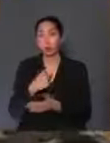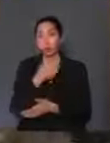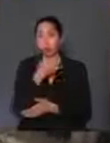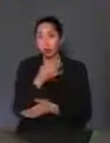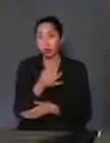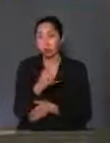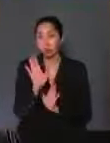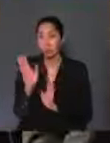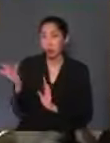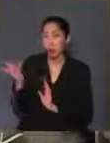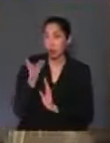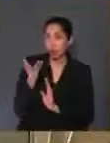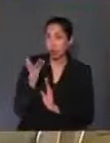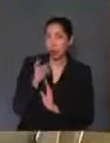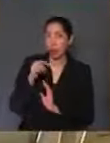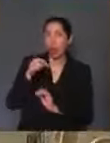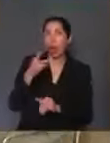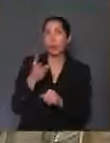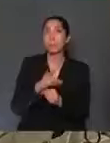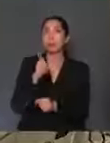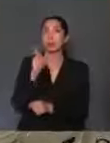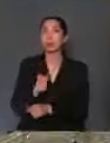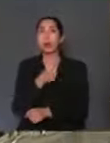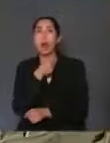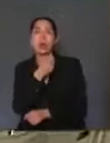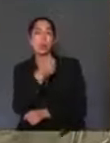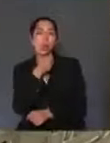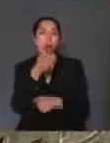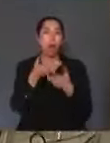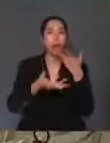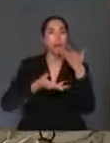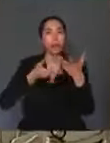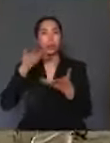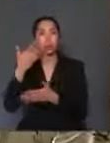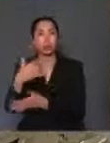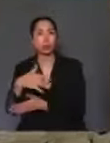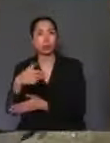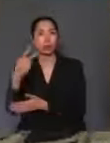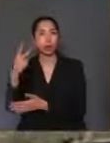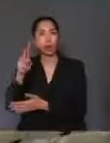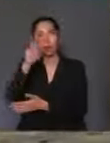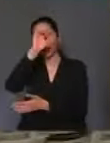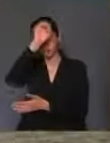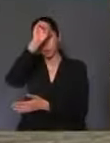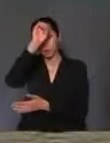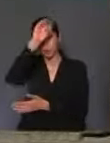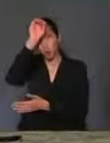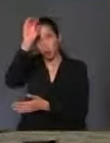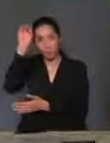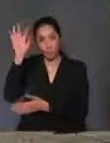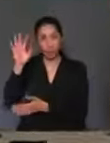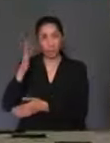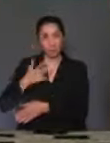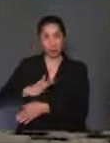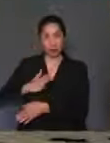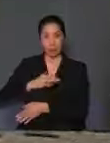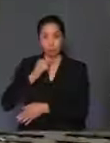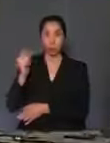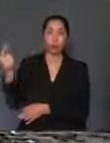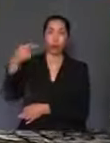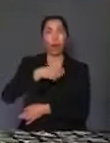dijeron que era un cantante relevante de esos urbanos, Feid, un colombiano, me dicen que se presenta el martes, y miren... Ah, colombiano, sí.